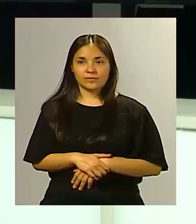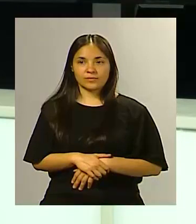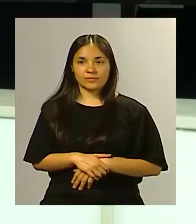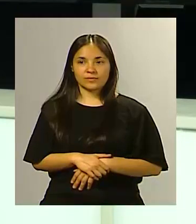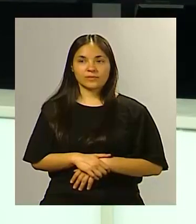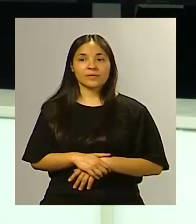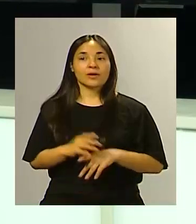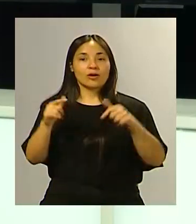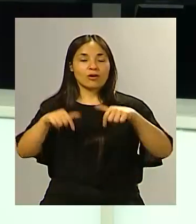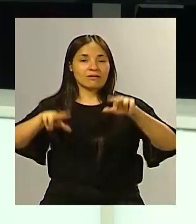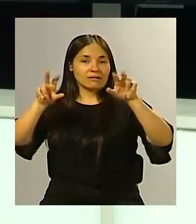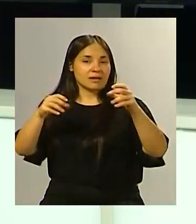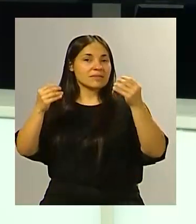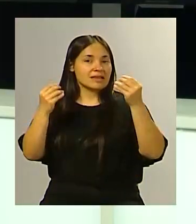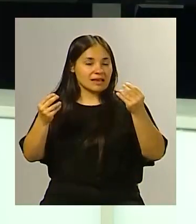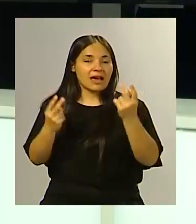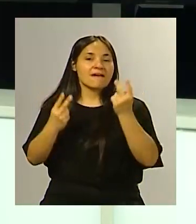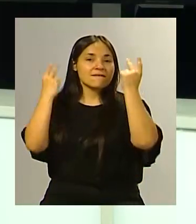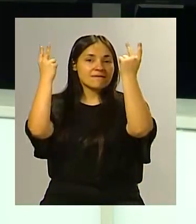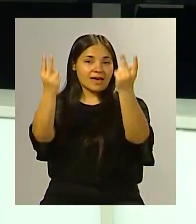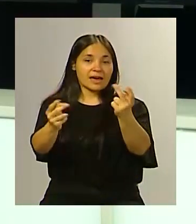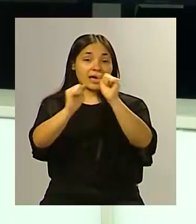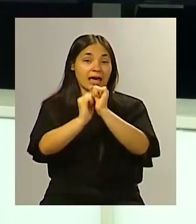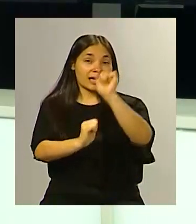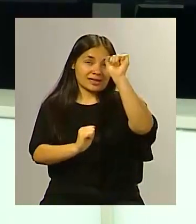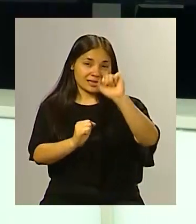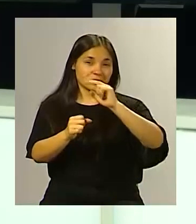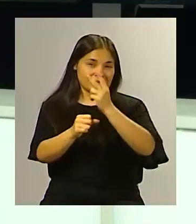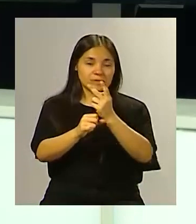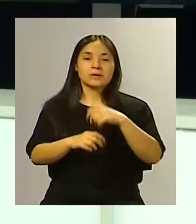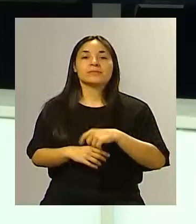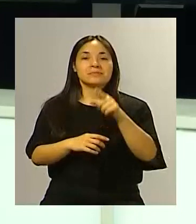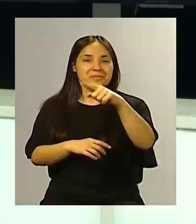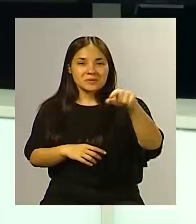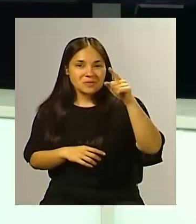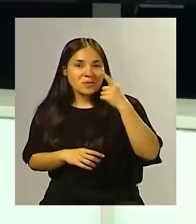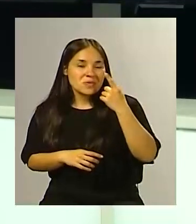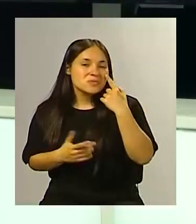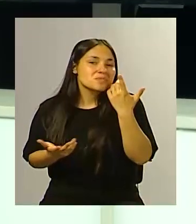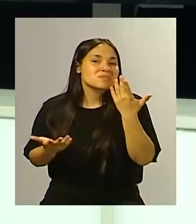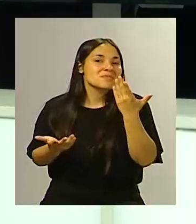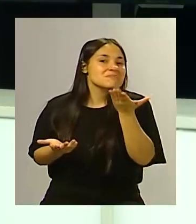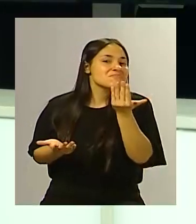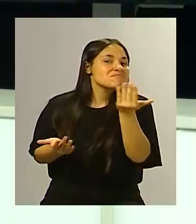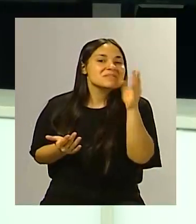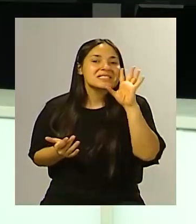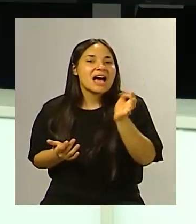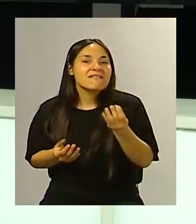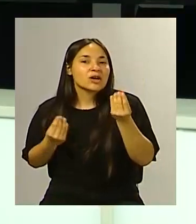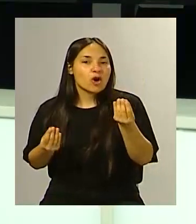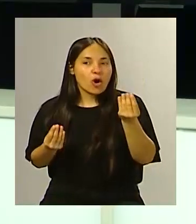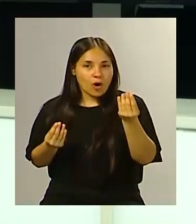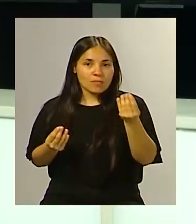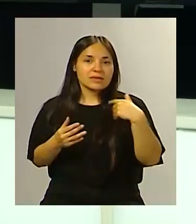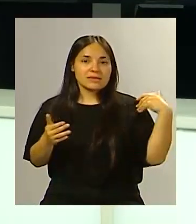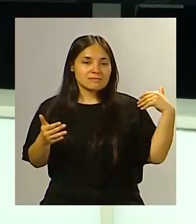Bueno, hoy nos ocupamos de viajes de egresados aquí en Chat Económico y bueno, seguramente ustedes están con mucha expectativa por saber cómo les ha ido durante